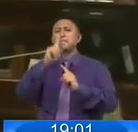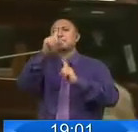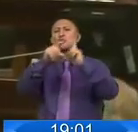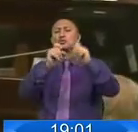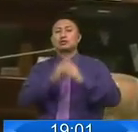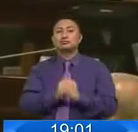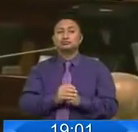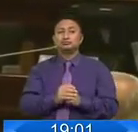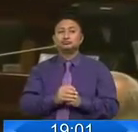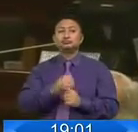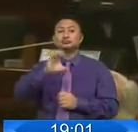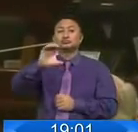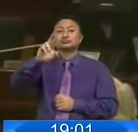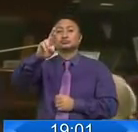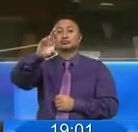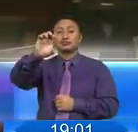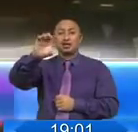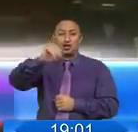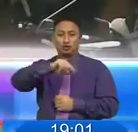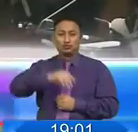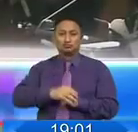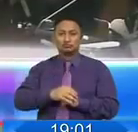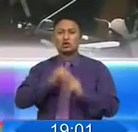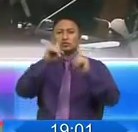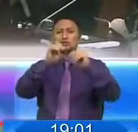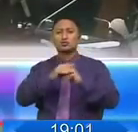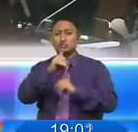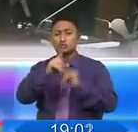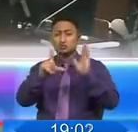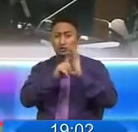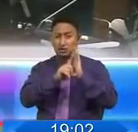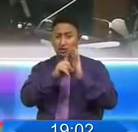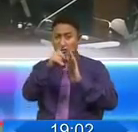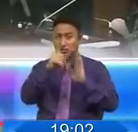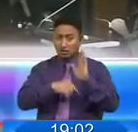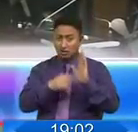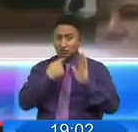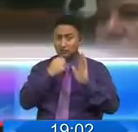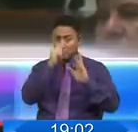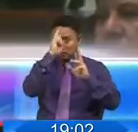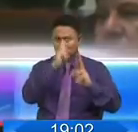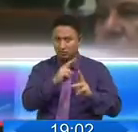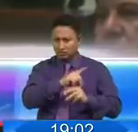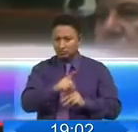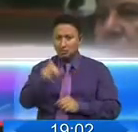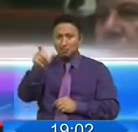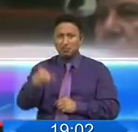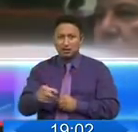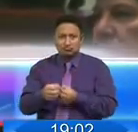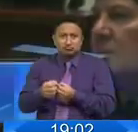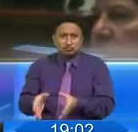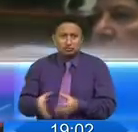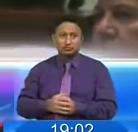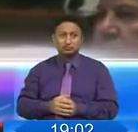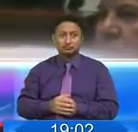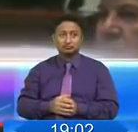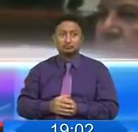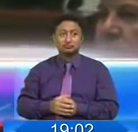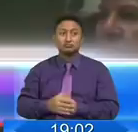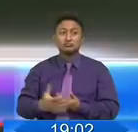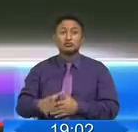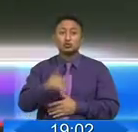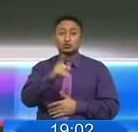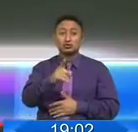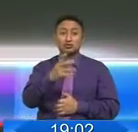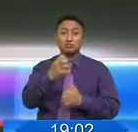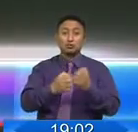legisladoras del bloque Creo acusaron al ministro de violar la ley y perjudicar a los afectados por el terremoto. Perjudicó a miles de